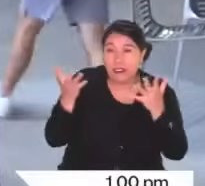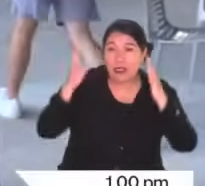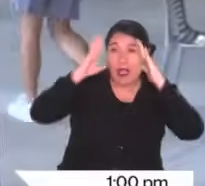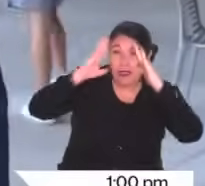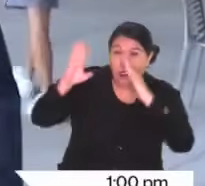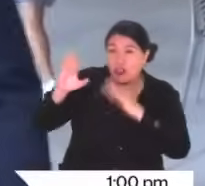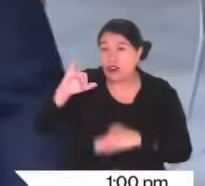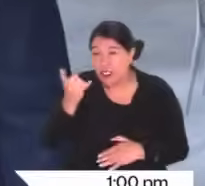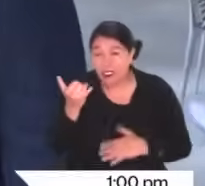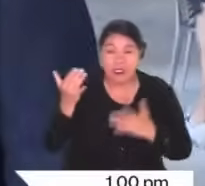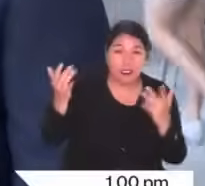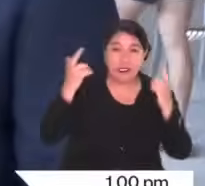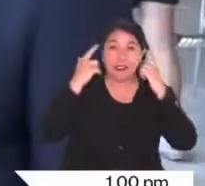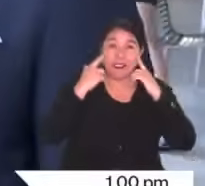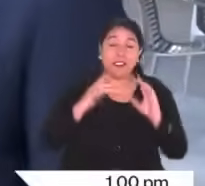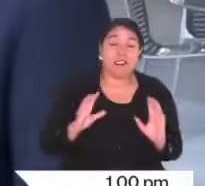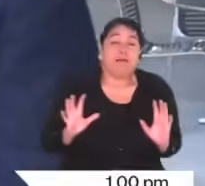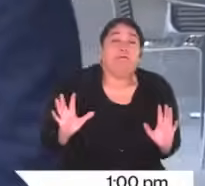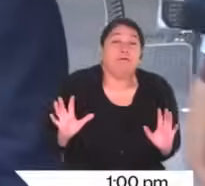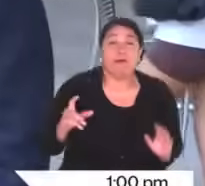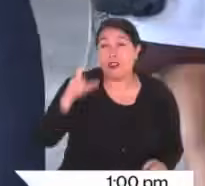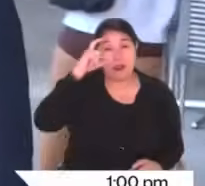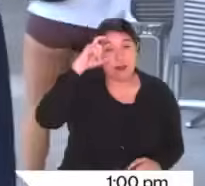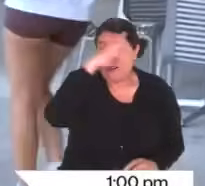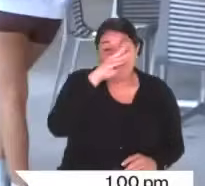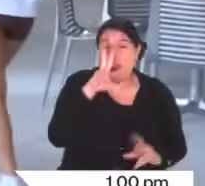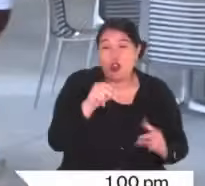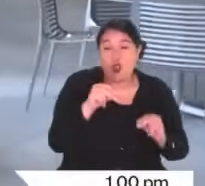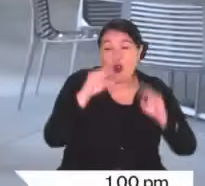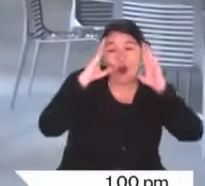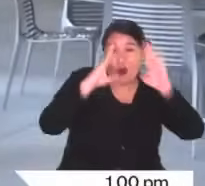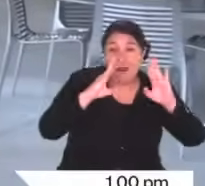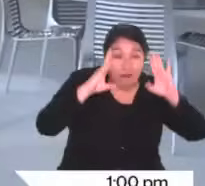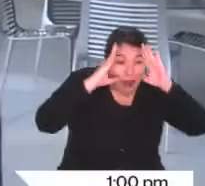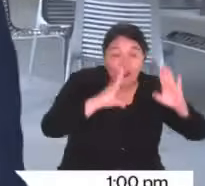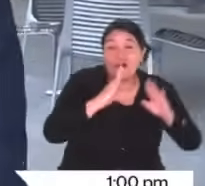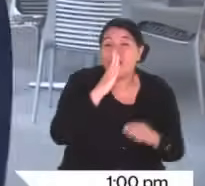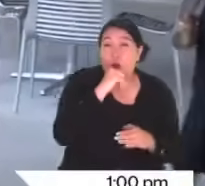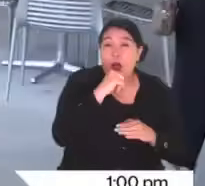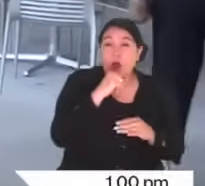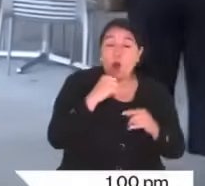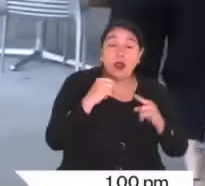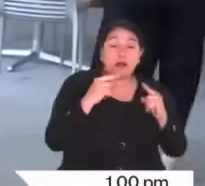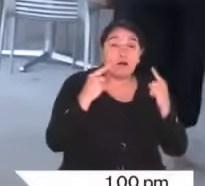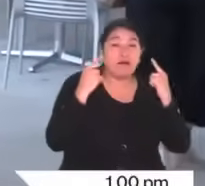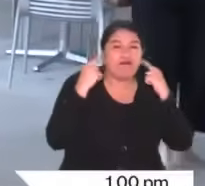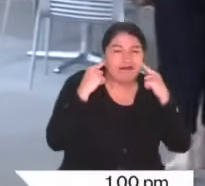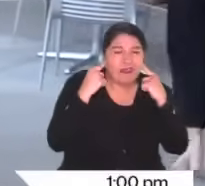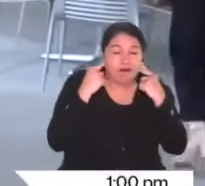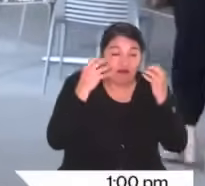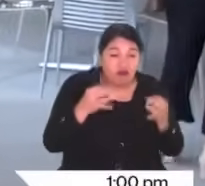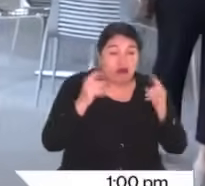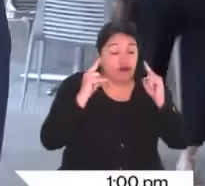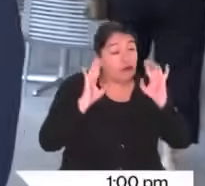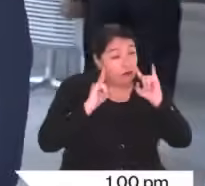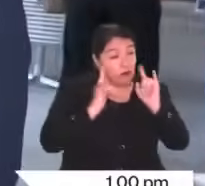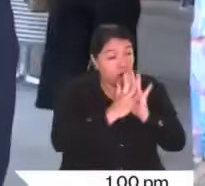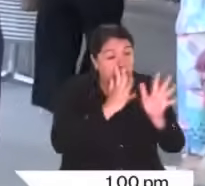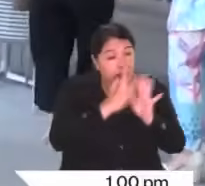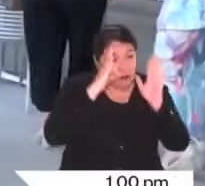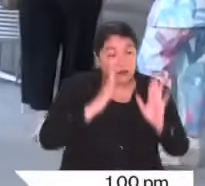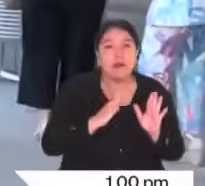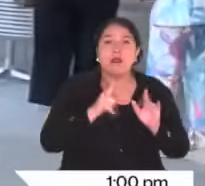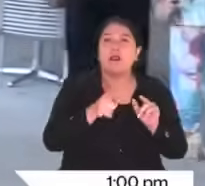escuchar Pues yo creo que él no es una persona que escuche pues de hecho lo que pareciera es que a él le gusta estar rodeado es